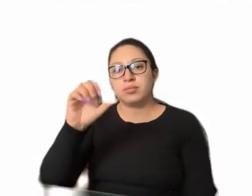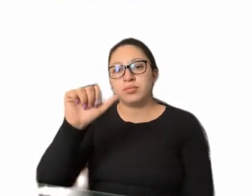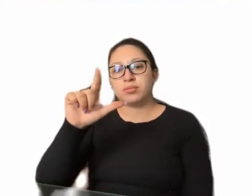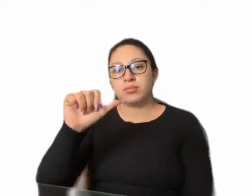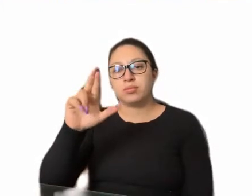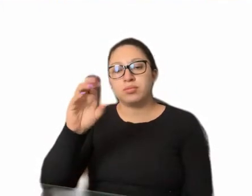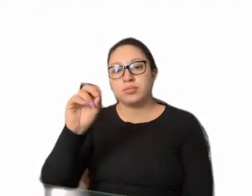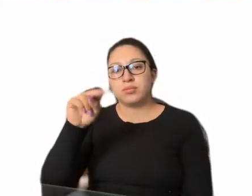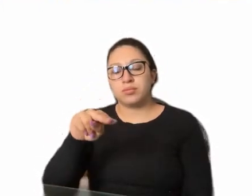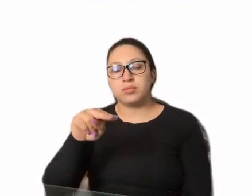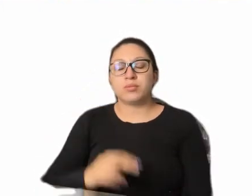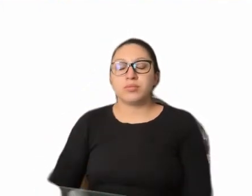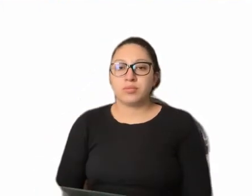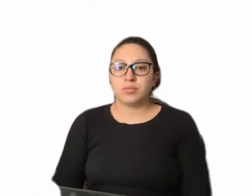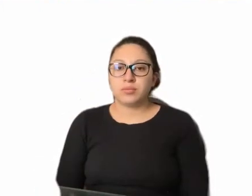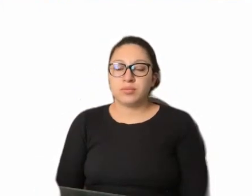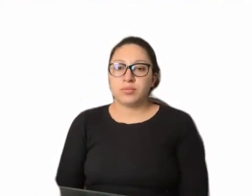Diputado Ernesto Alarcón Jiménez.